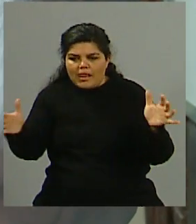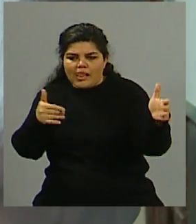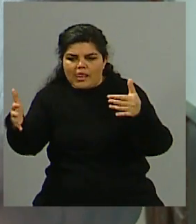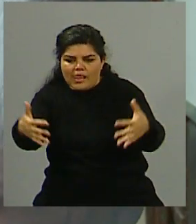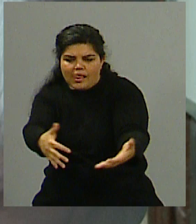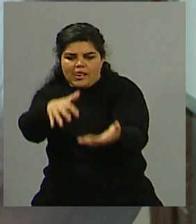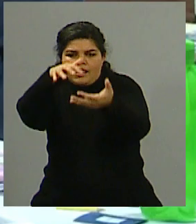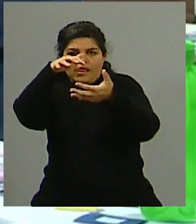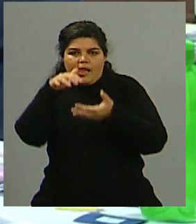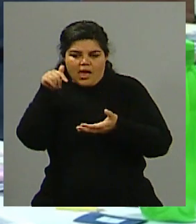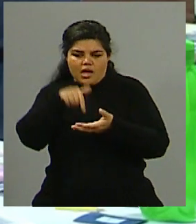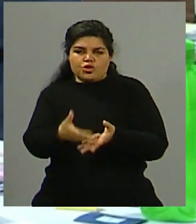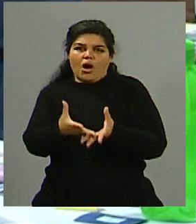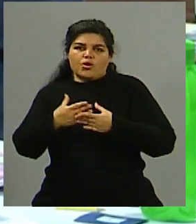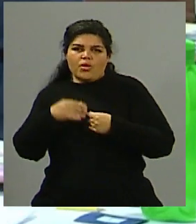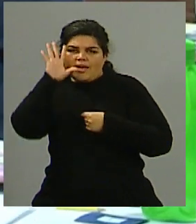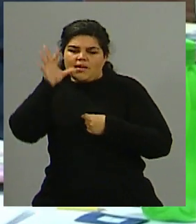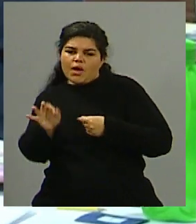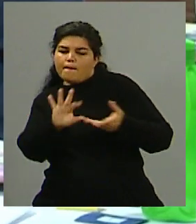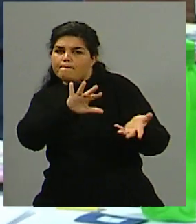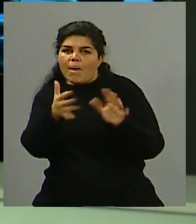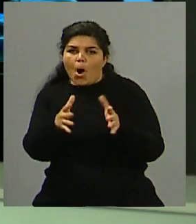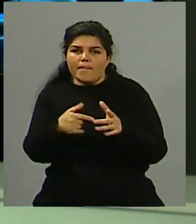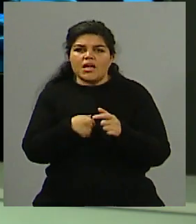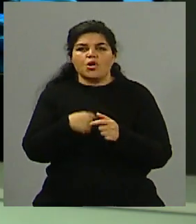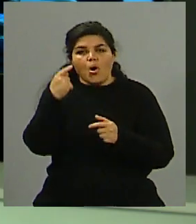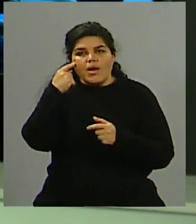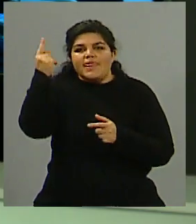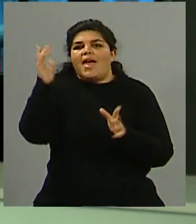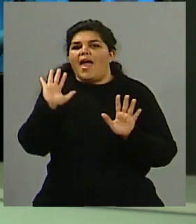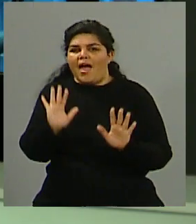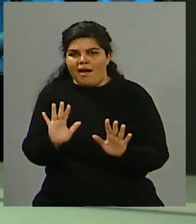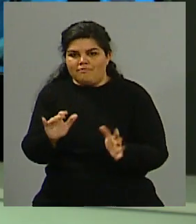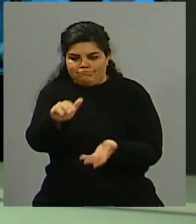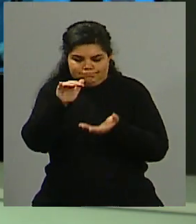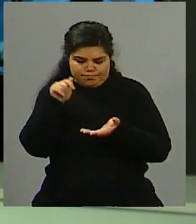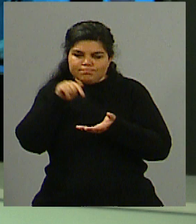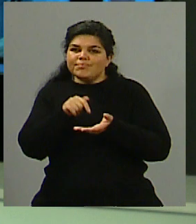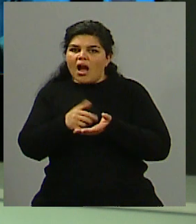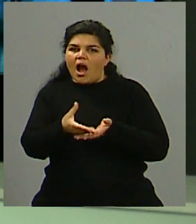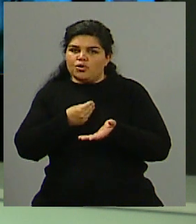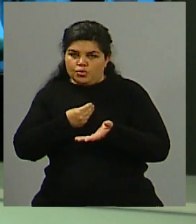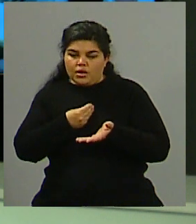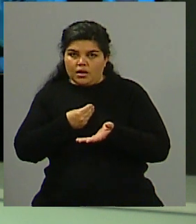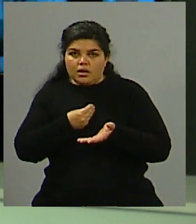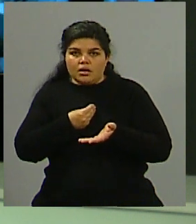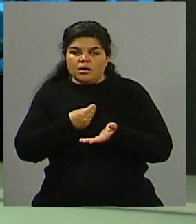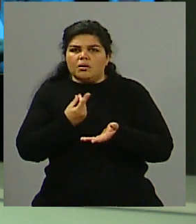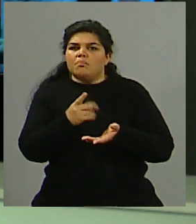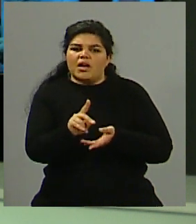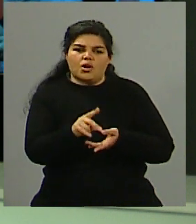son complementarias. Claro. Lo que pasa que, bueno, después está todos los usos y los debates alrededor de